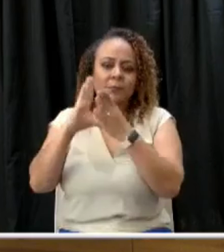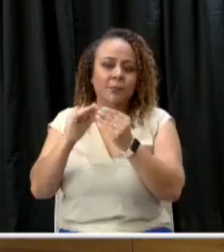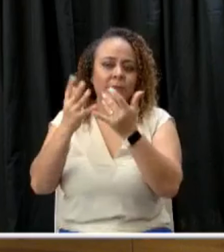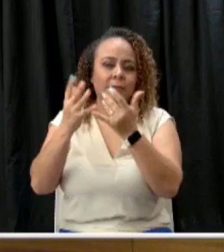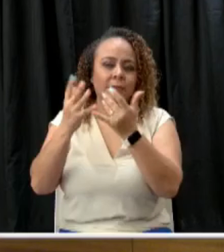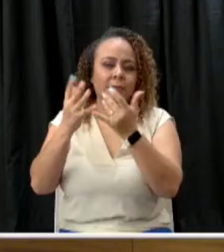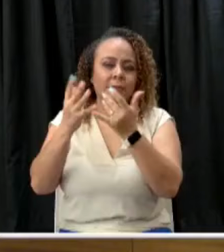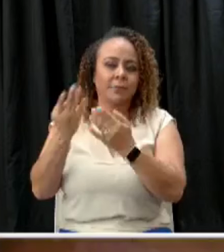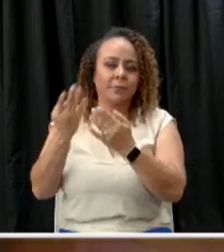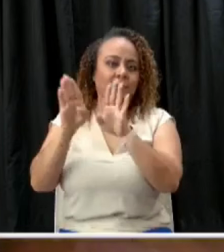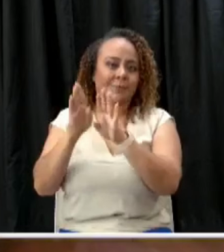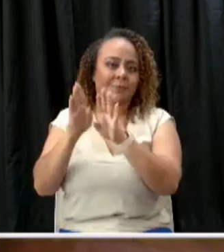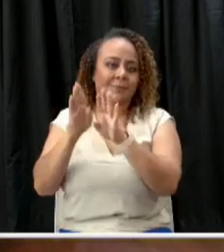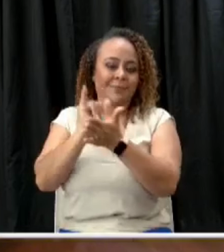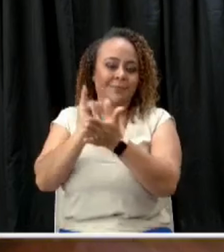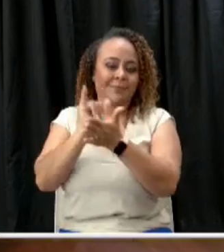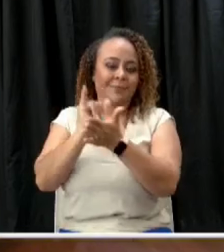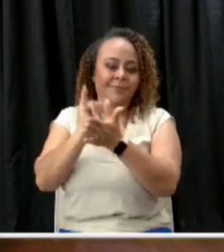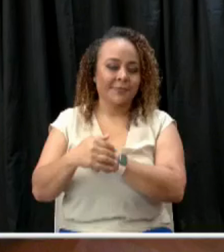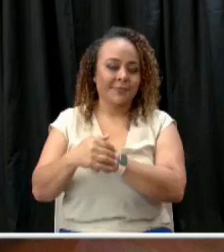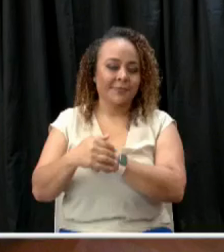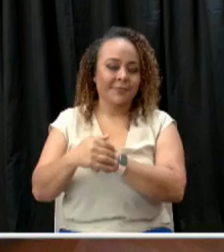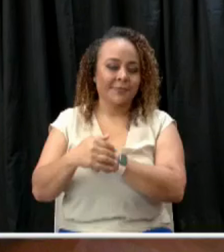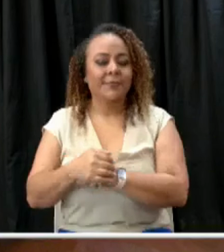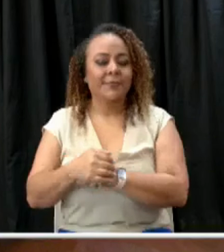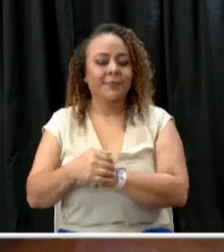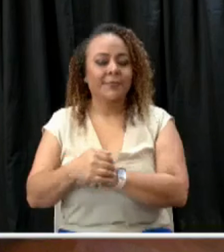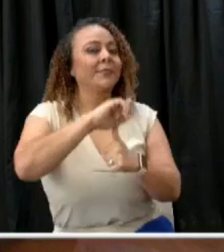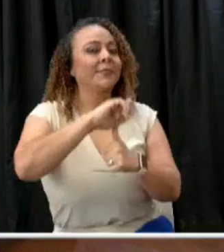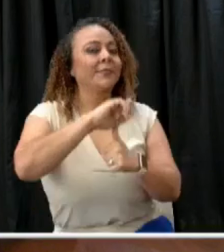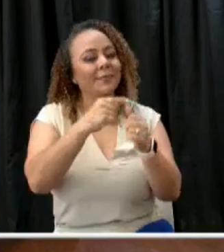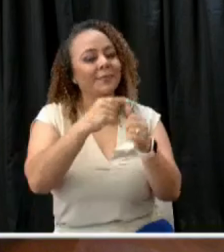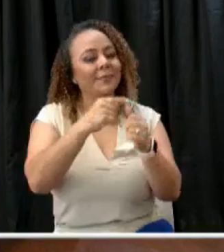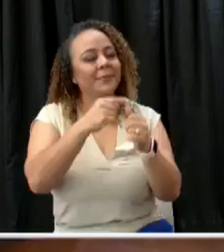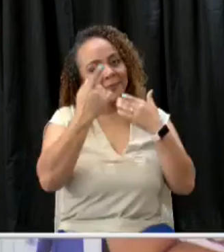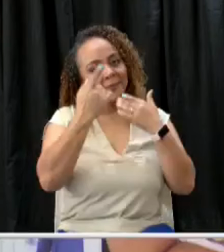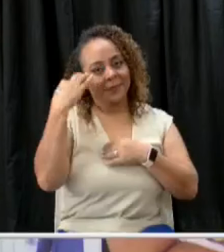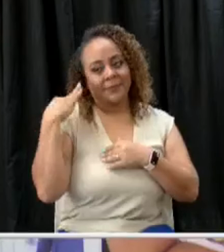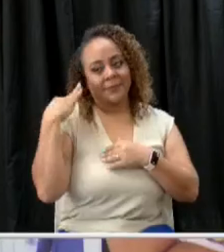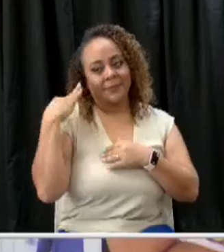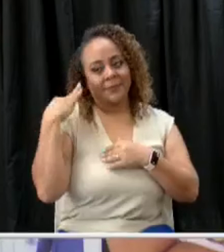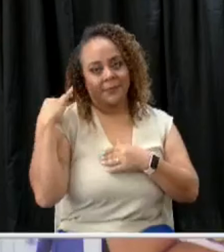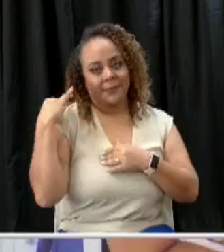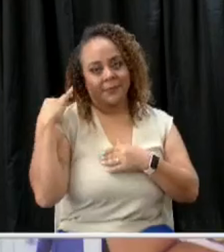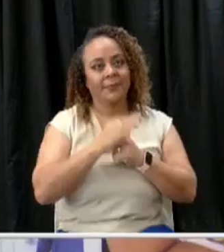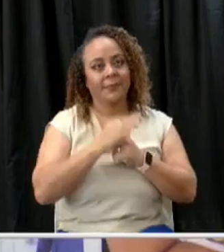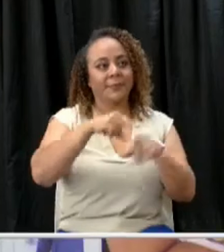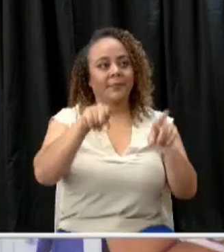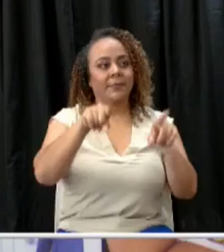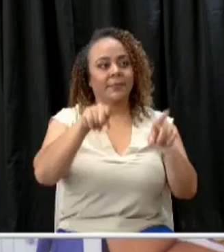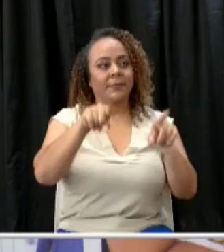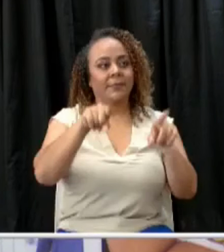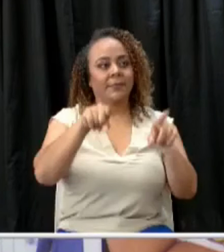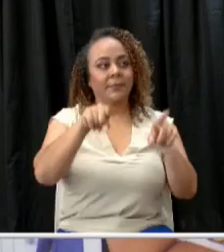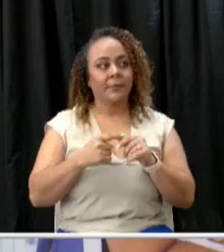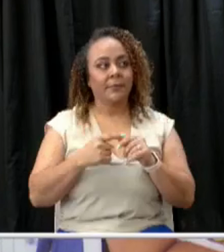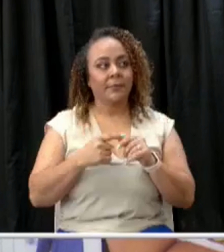el cierre de esta transmisión en vivo? Primero, muchísimas gracias por la invitación y también...